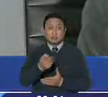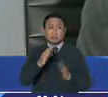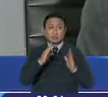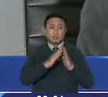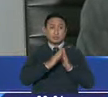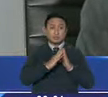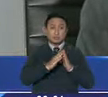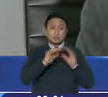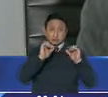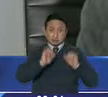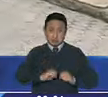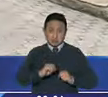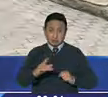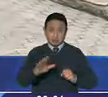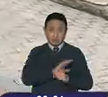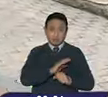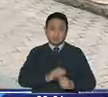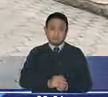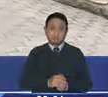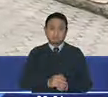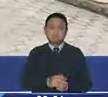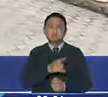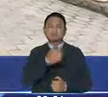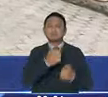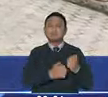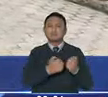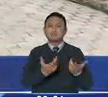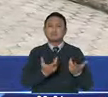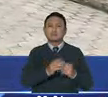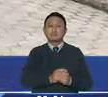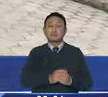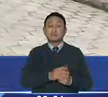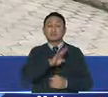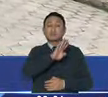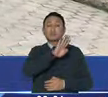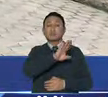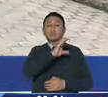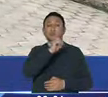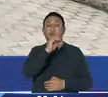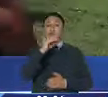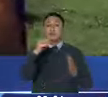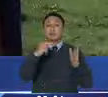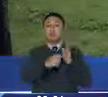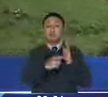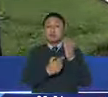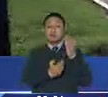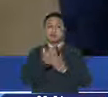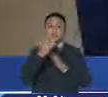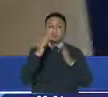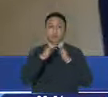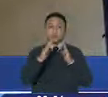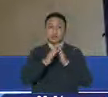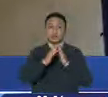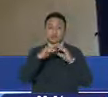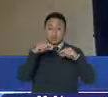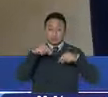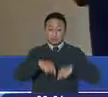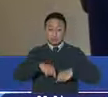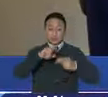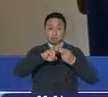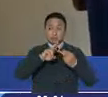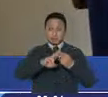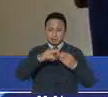esa condición de ocupación. Entre las novedades se identificaron 400 mil viviendas nuevas, es decir, que no constaban en la